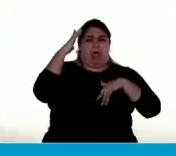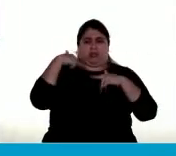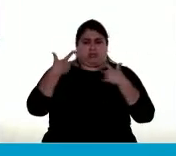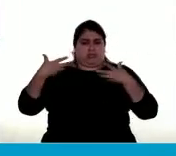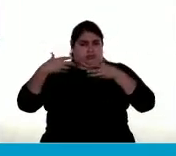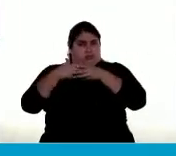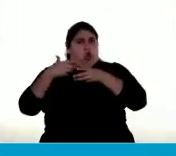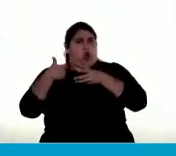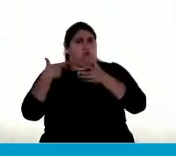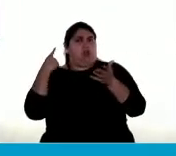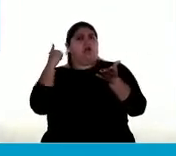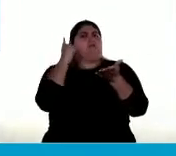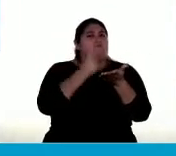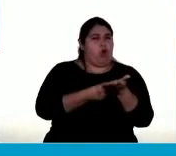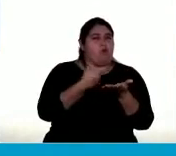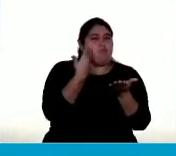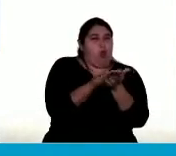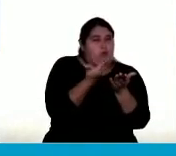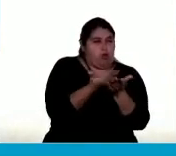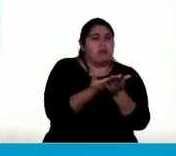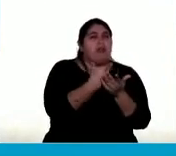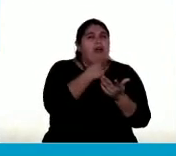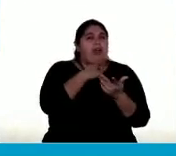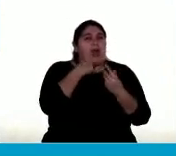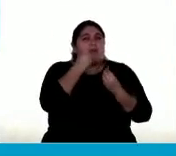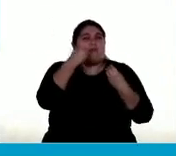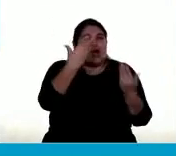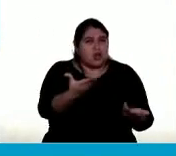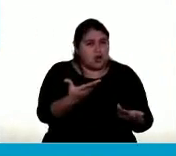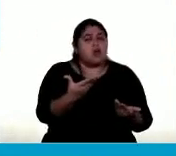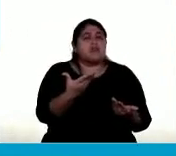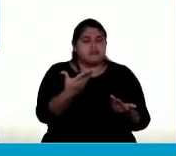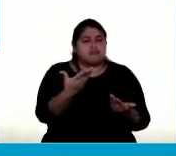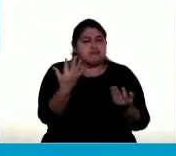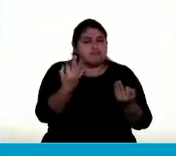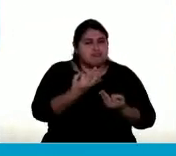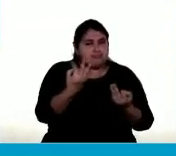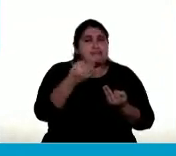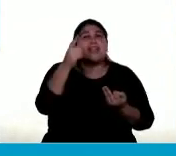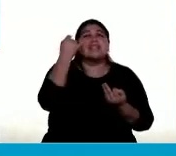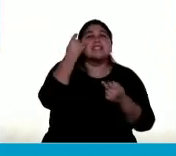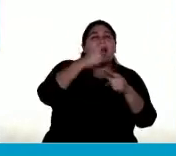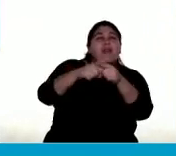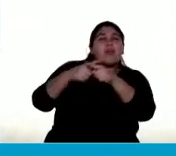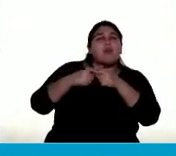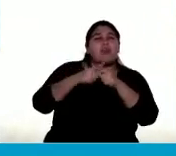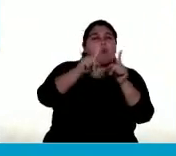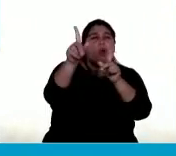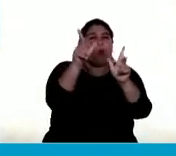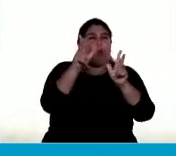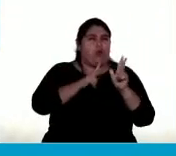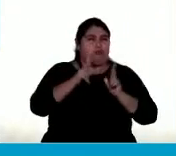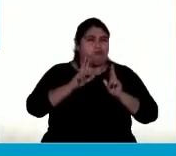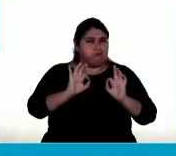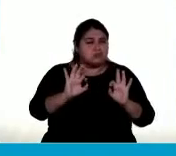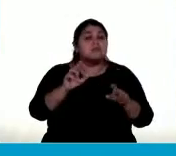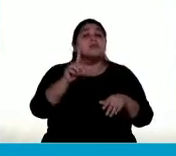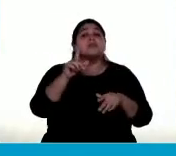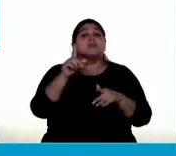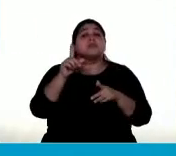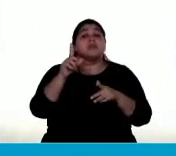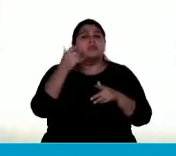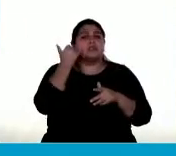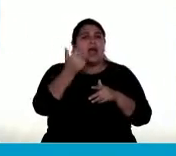propuesto alternativas para mejorarla. Y bienvenida sea, y ya lo dijeron los diputados propinantes, y bienvenido sea